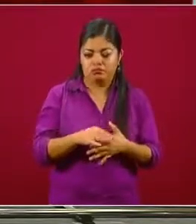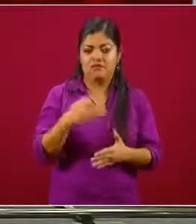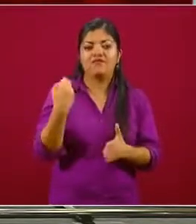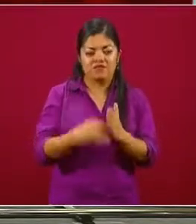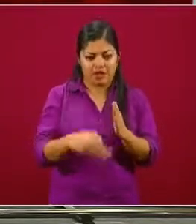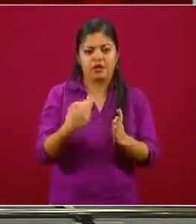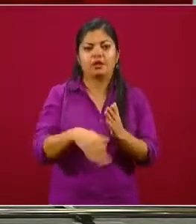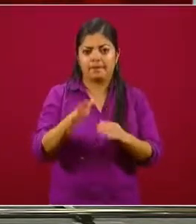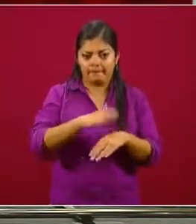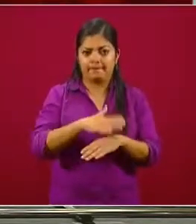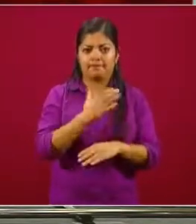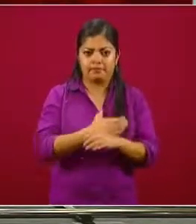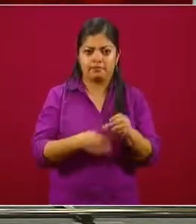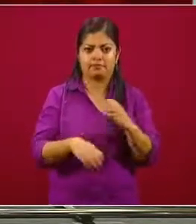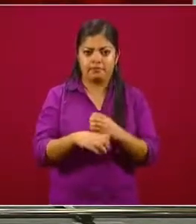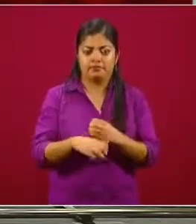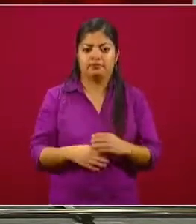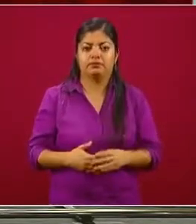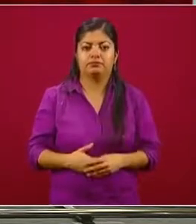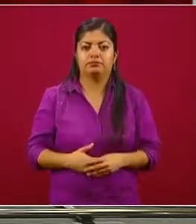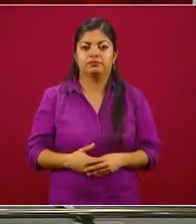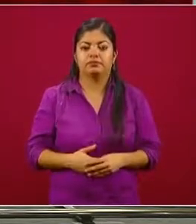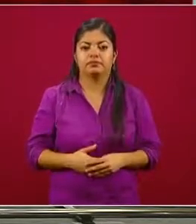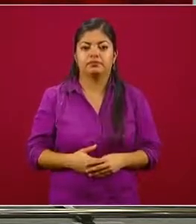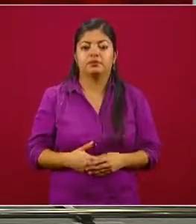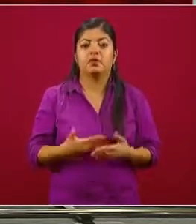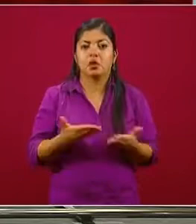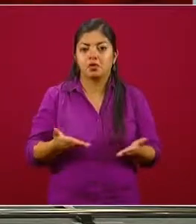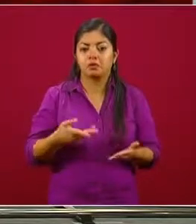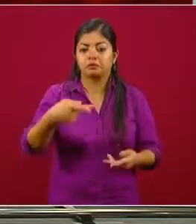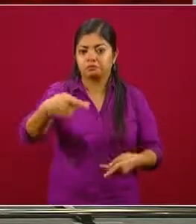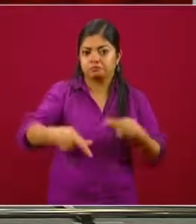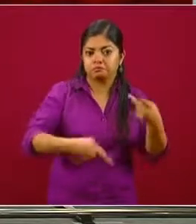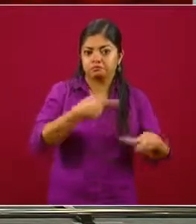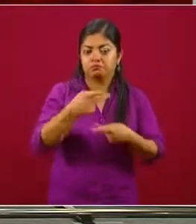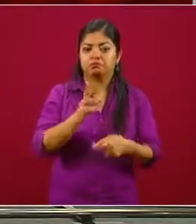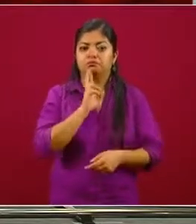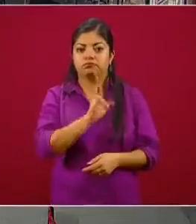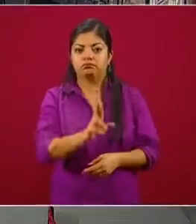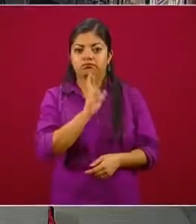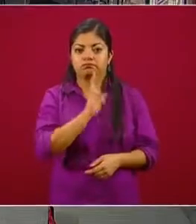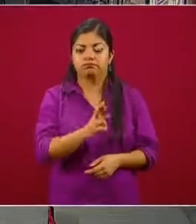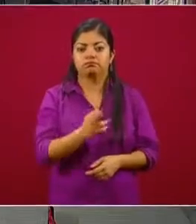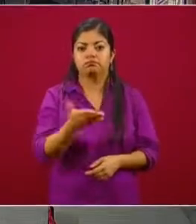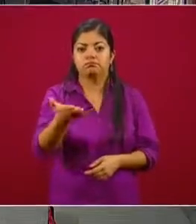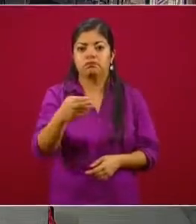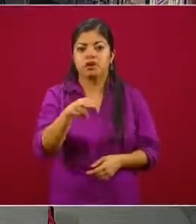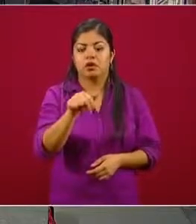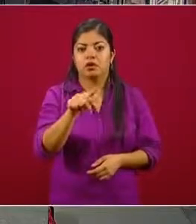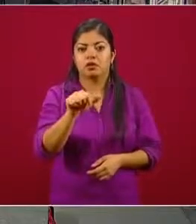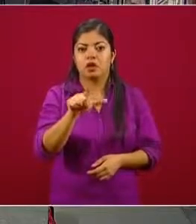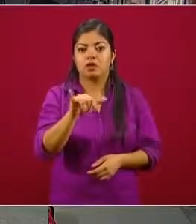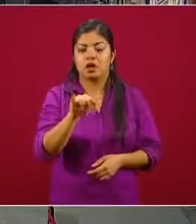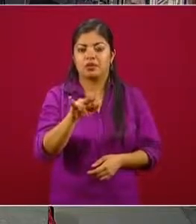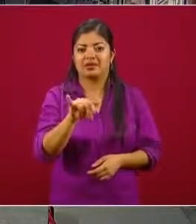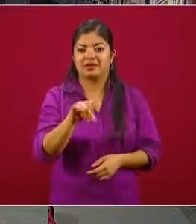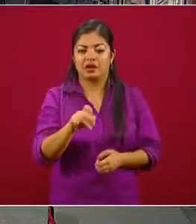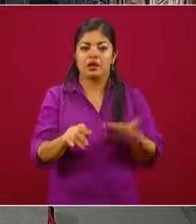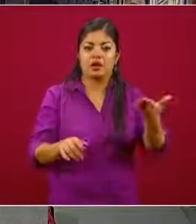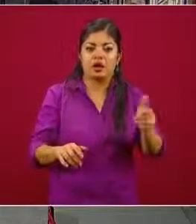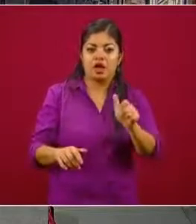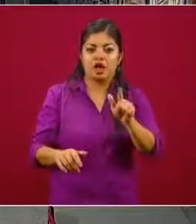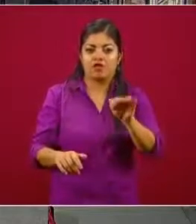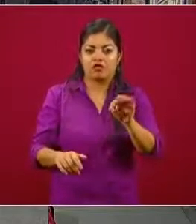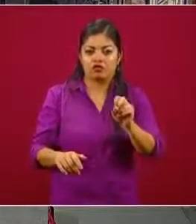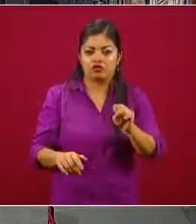en esa materia. Vamos a abrir a preguntas y respuestas. Natalia Vitela, usted, Alfonso,